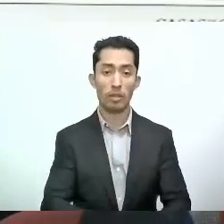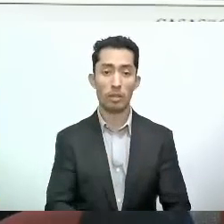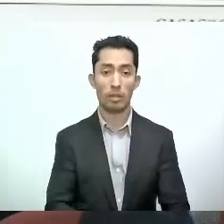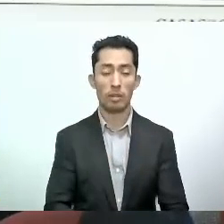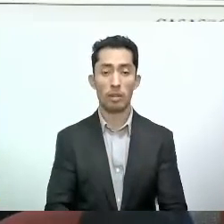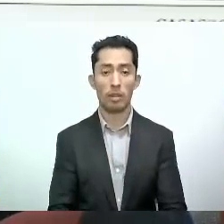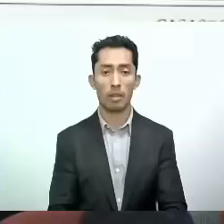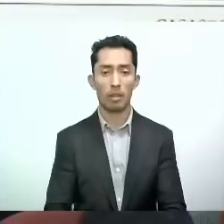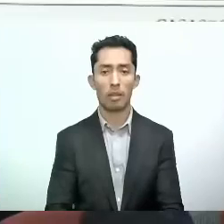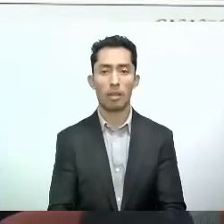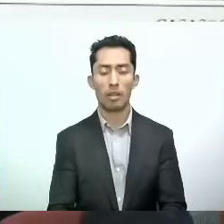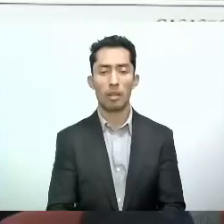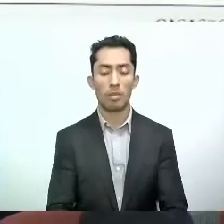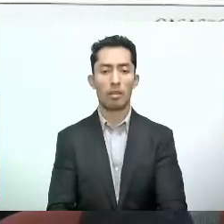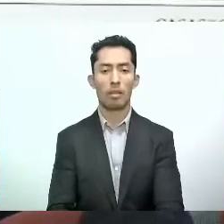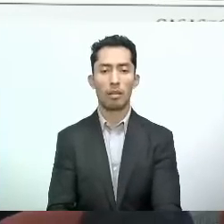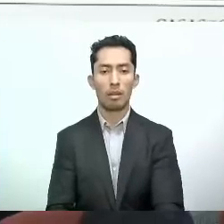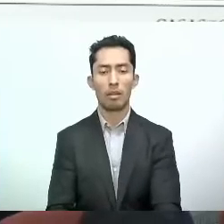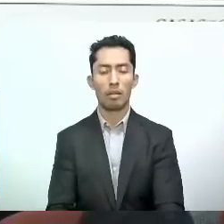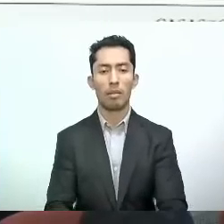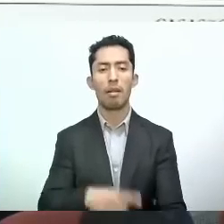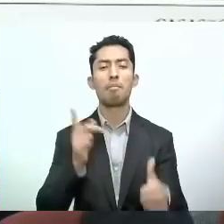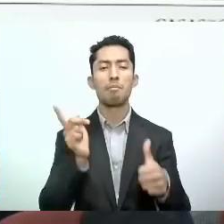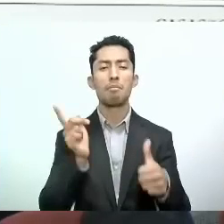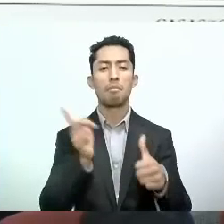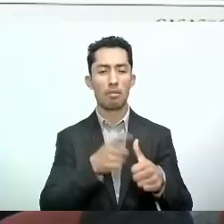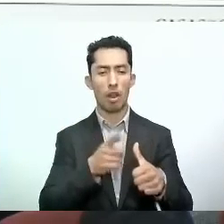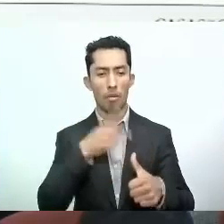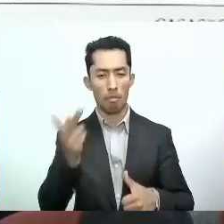Entonces, primeramente preguntarte,